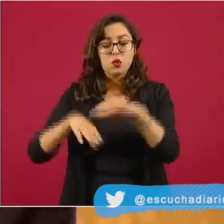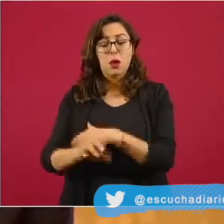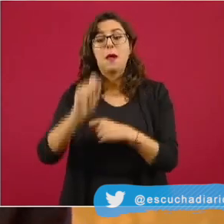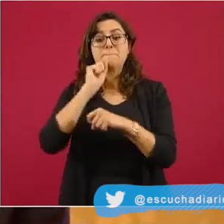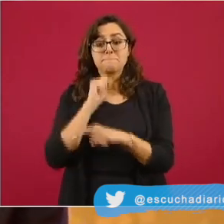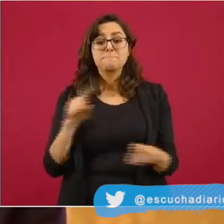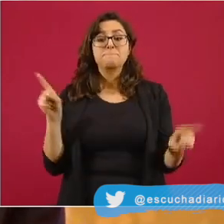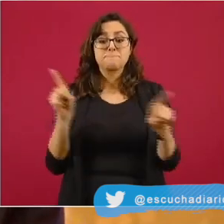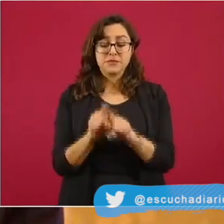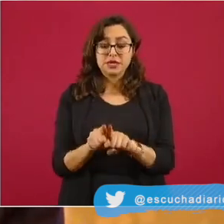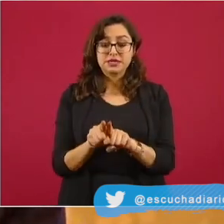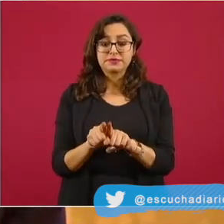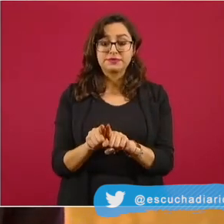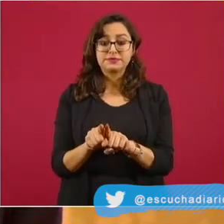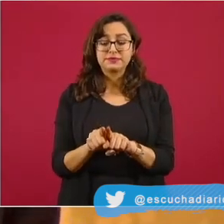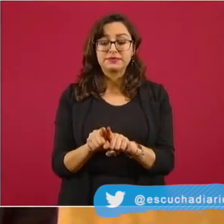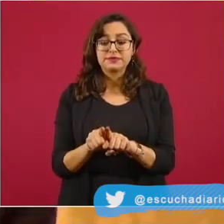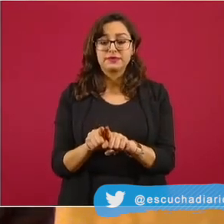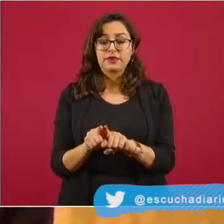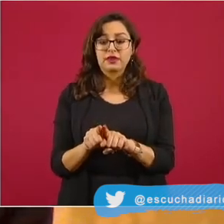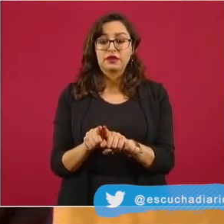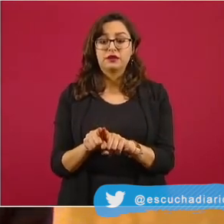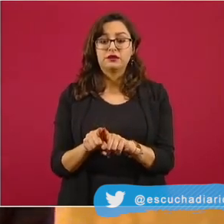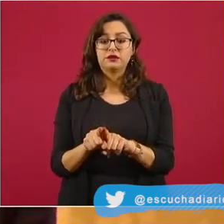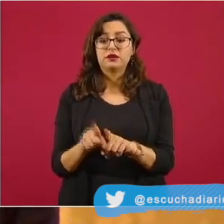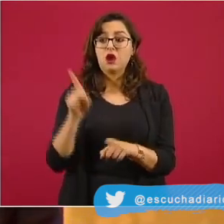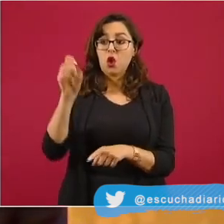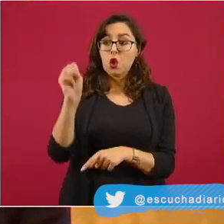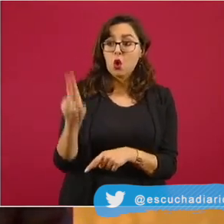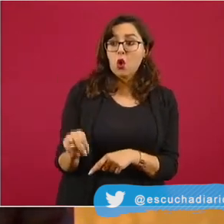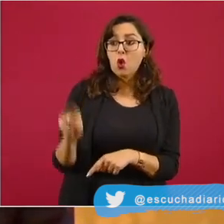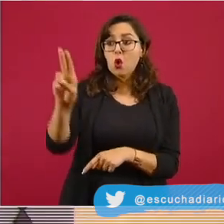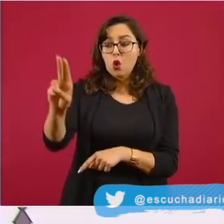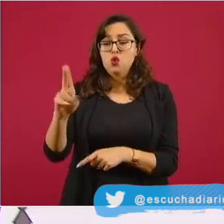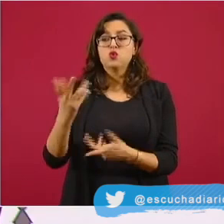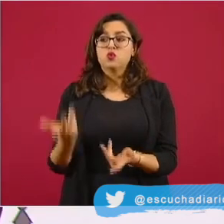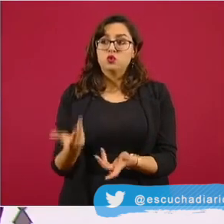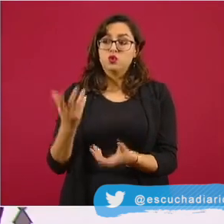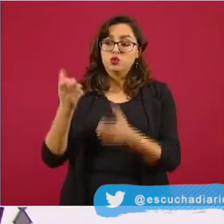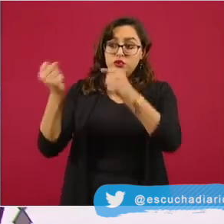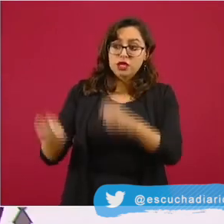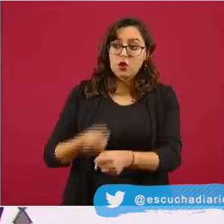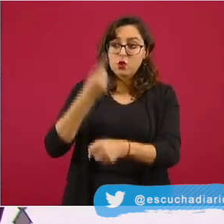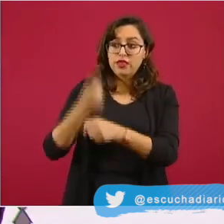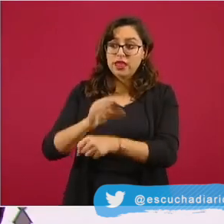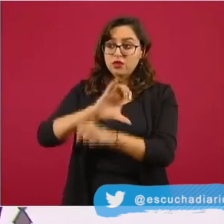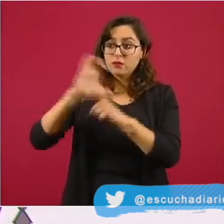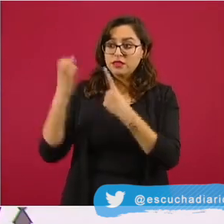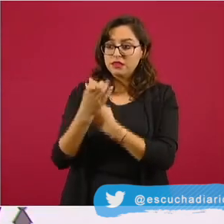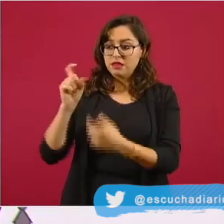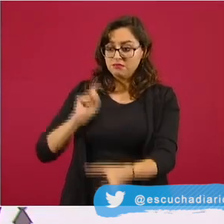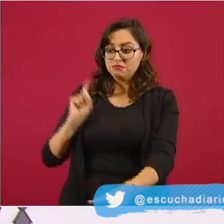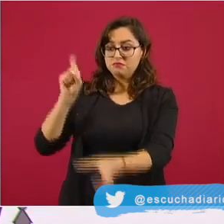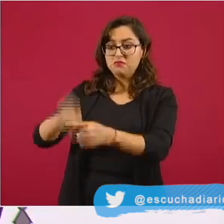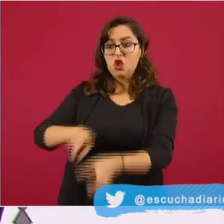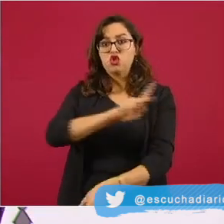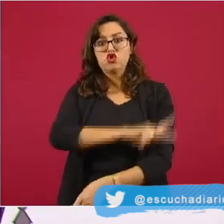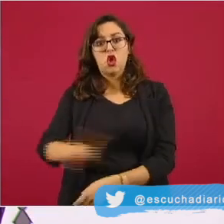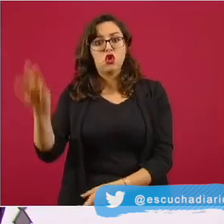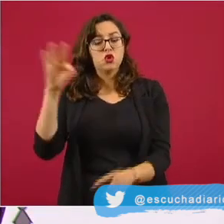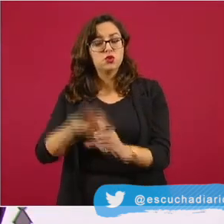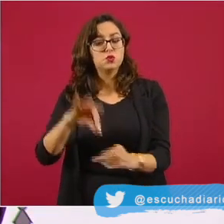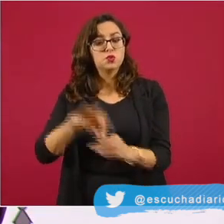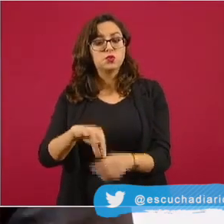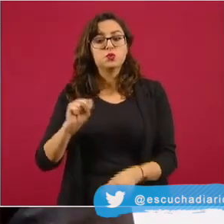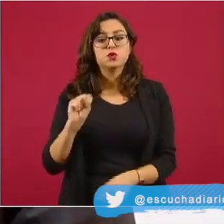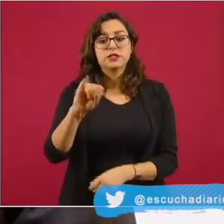unanimidad para integrar el Consejo de Seguridad de la ONU. De igual manera, se aprobó la resolución que